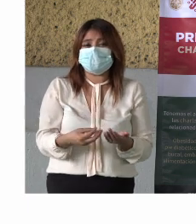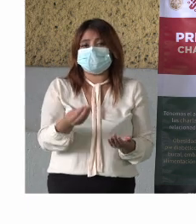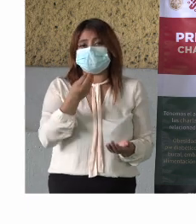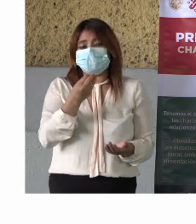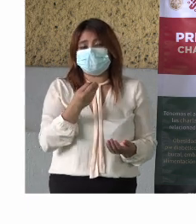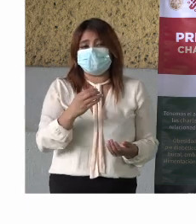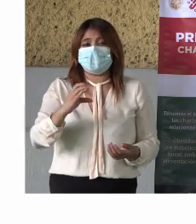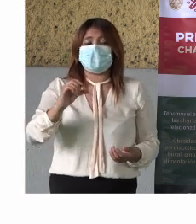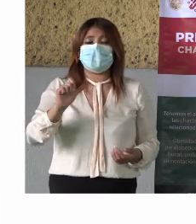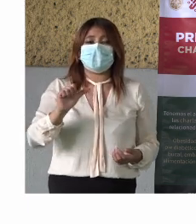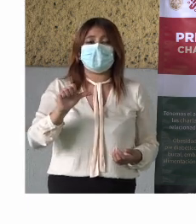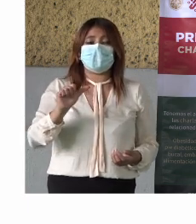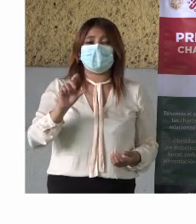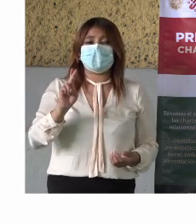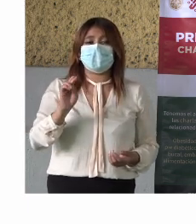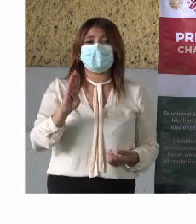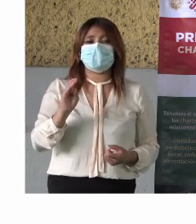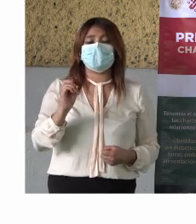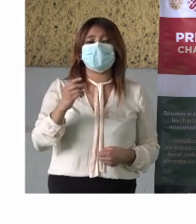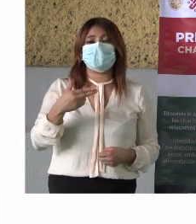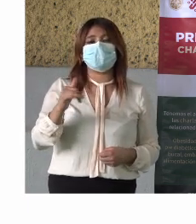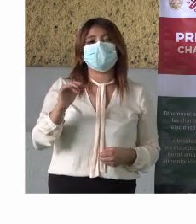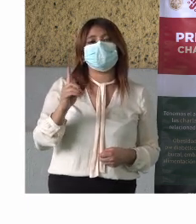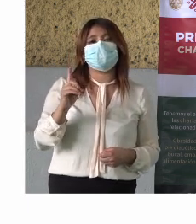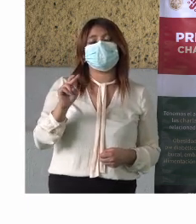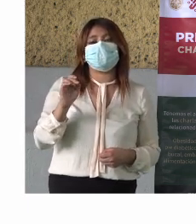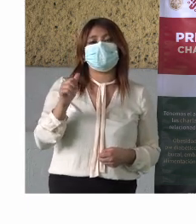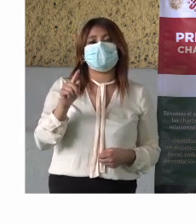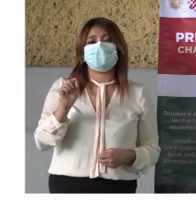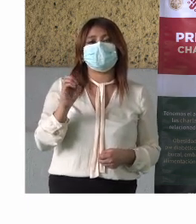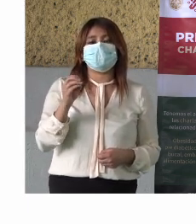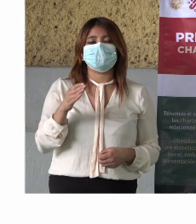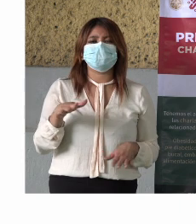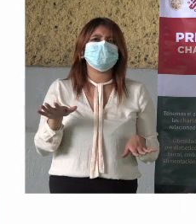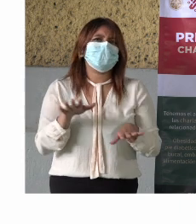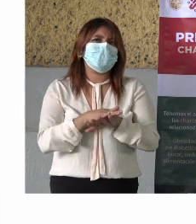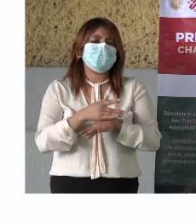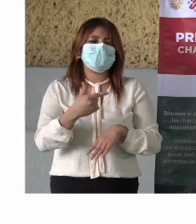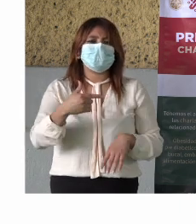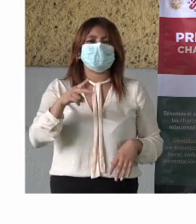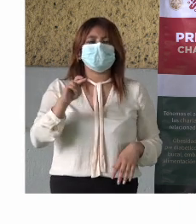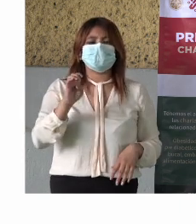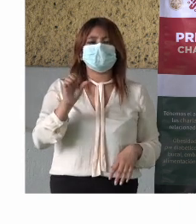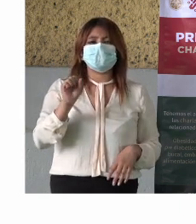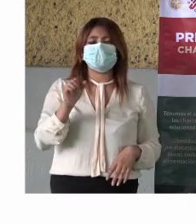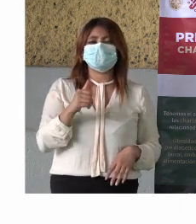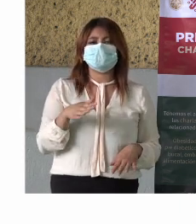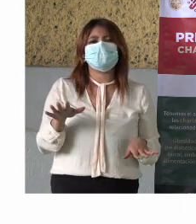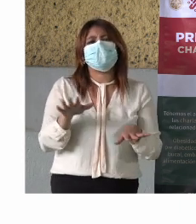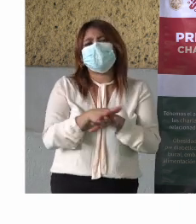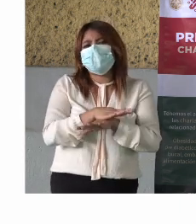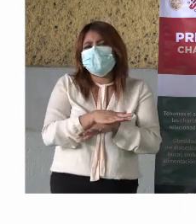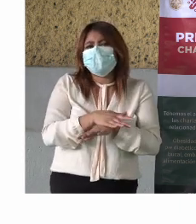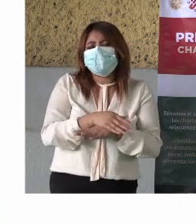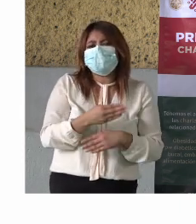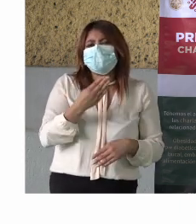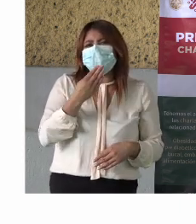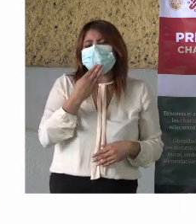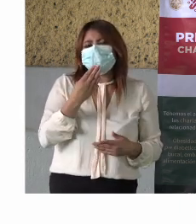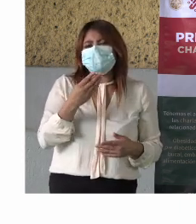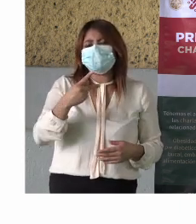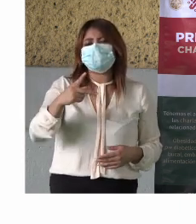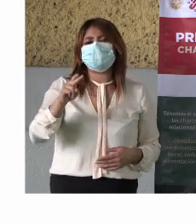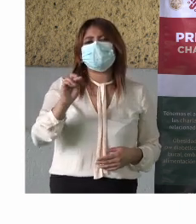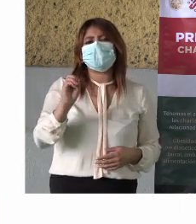proteína. Esos nutrientes, obviamente al primer ciclo que van a llegar a al intestino, porque llegó y me lo comí. Pero en las células